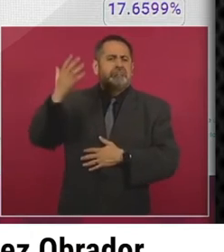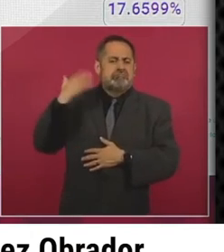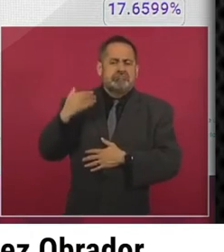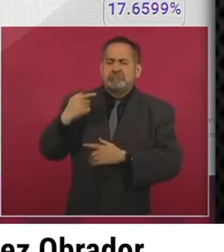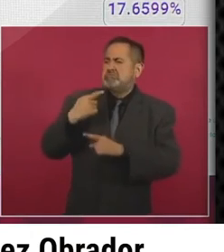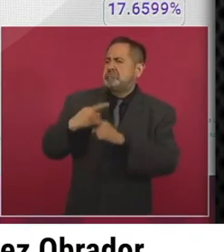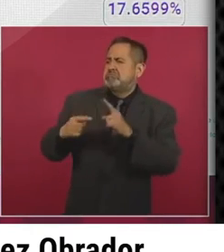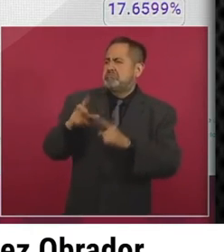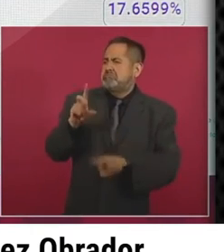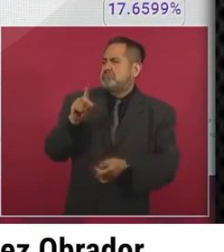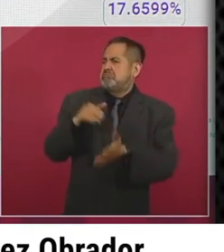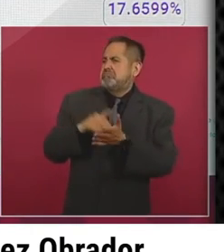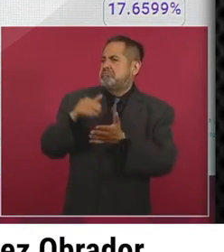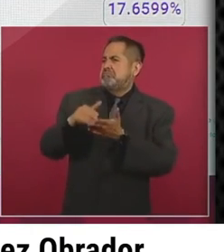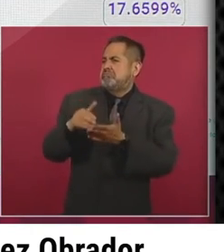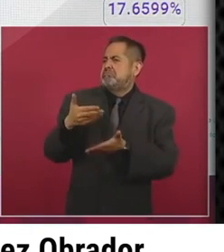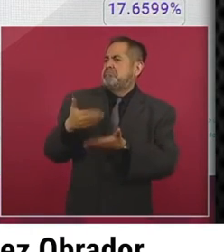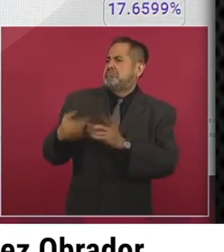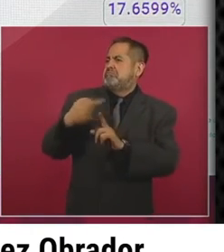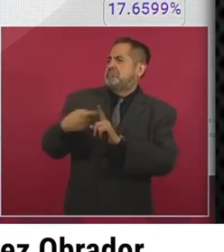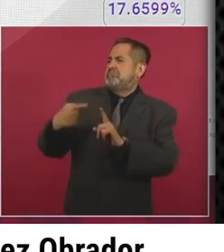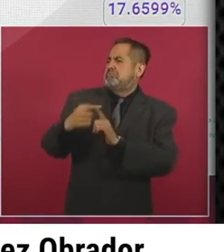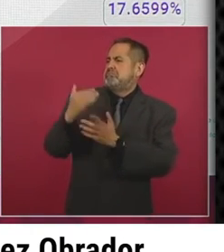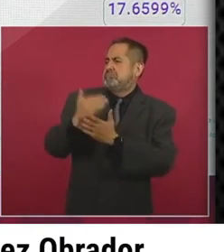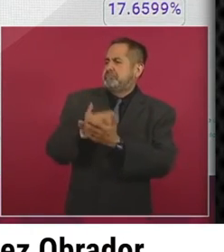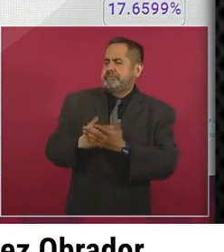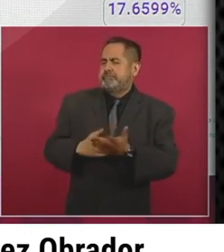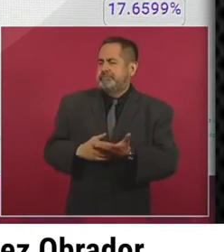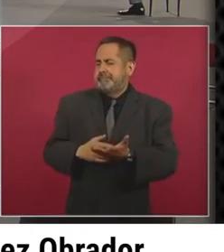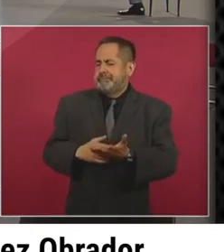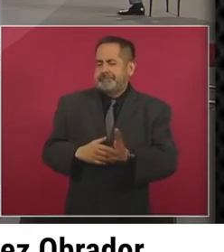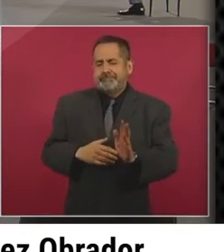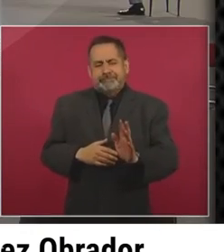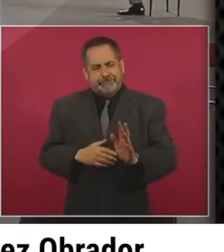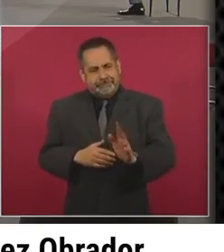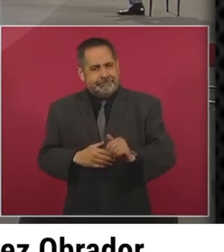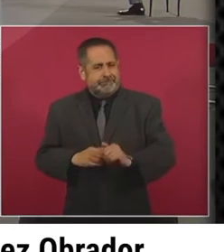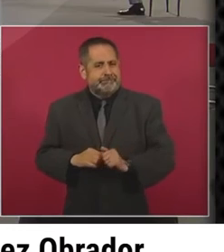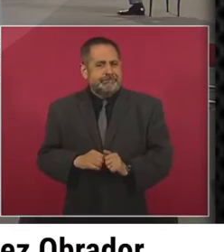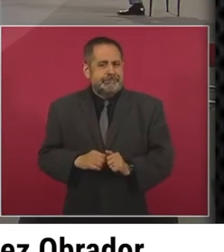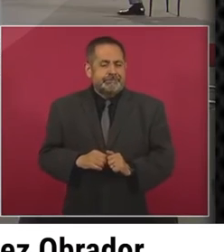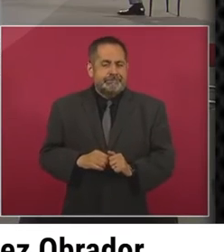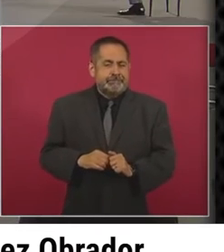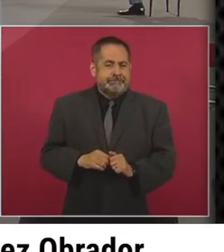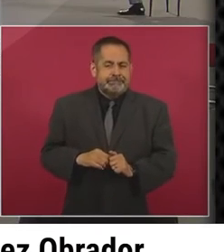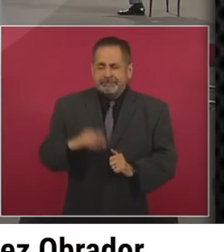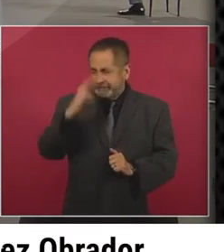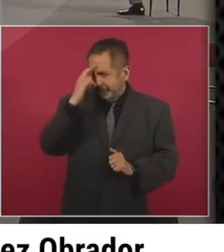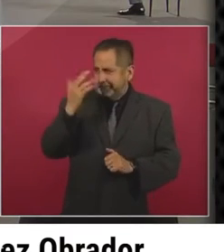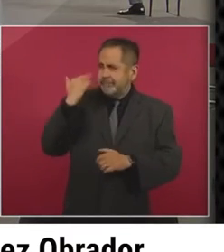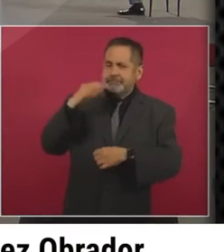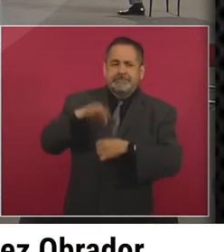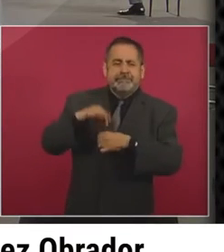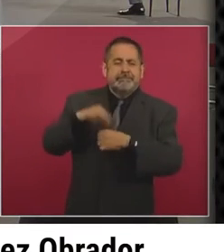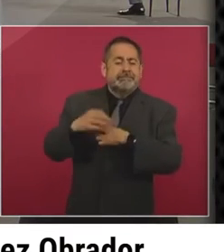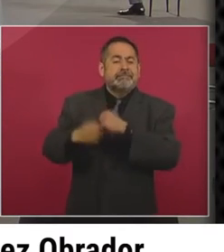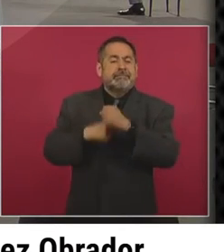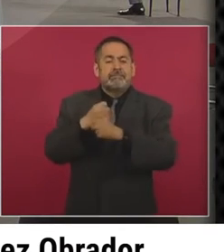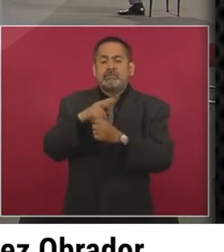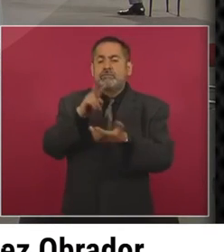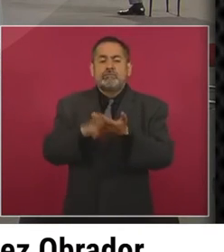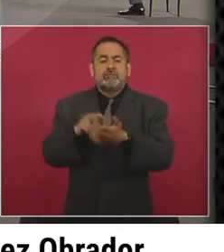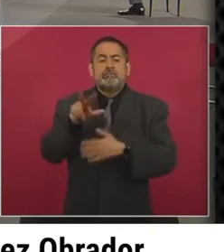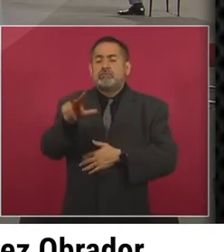431 mil ciudadanos salieron a darle un voto de confianza en la pasada consulta popular dijo que es la primera vez que triunfa en guanajuato